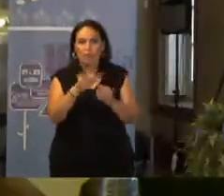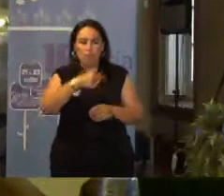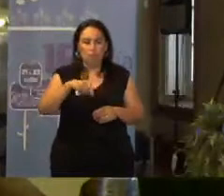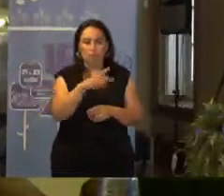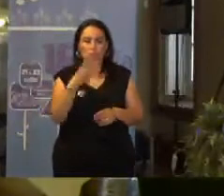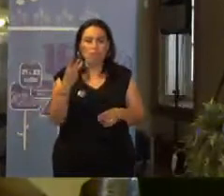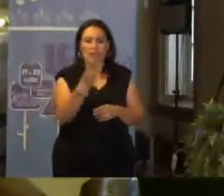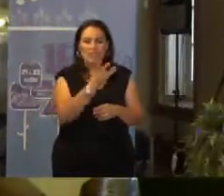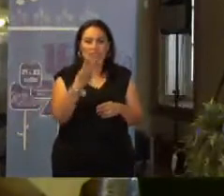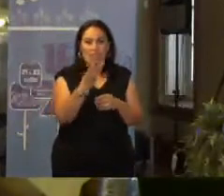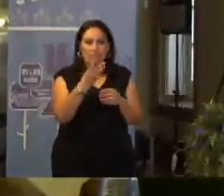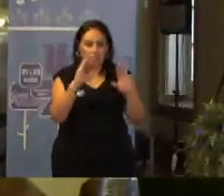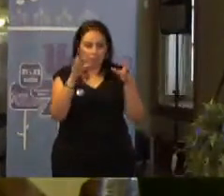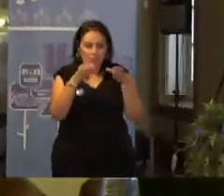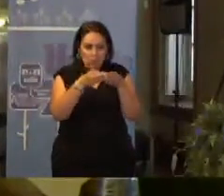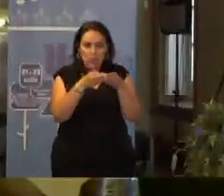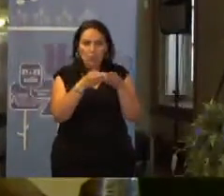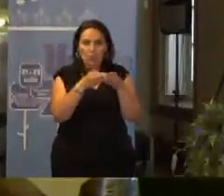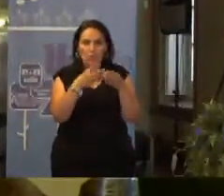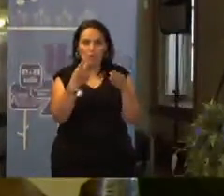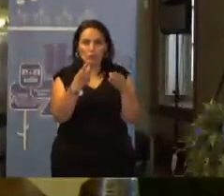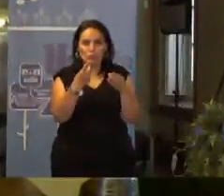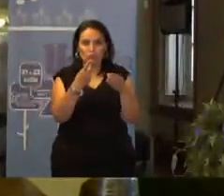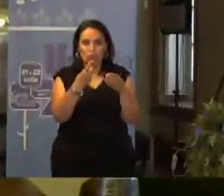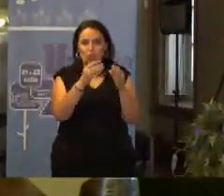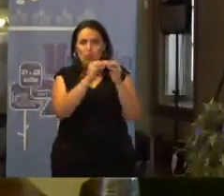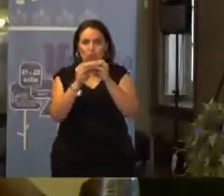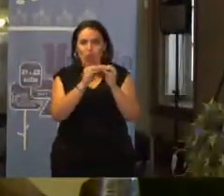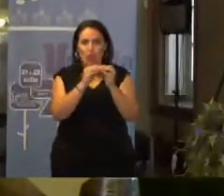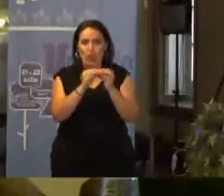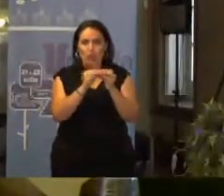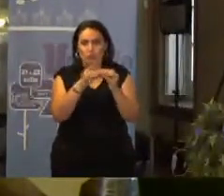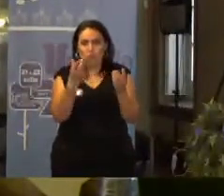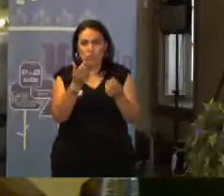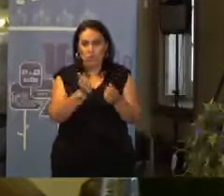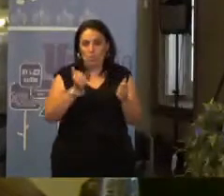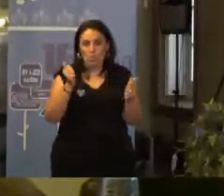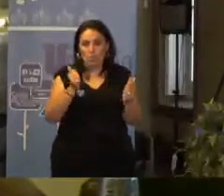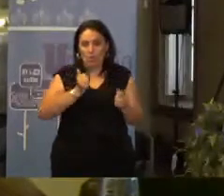políticas isto, isto, isto e isto, e hasta aquí estamos dispostos a chegar. O mellor hai máis